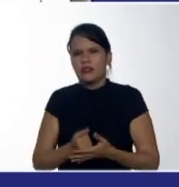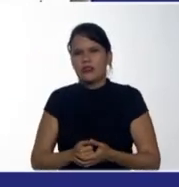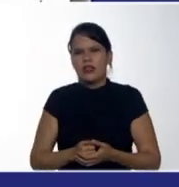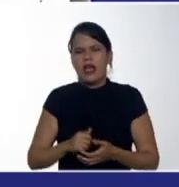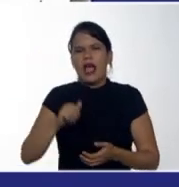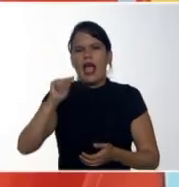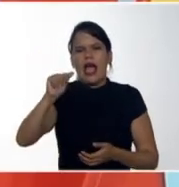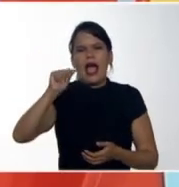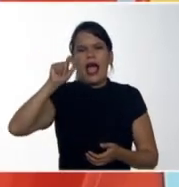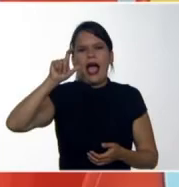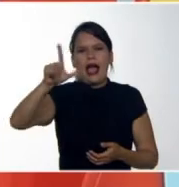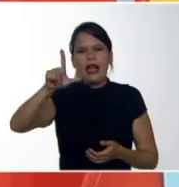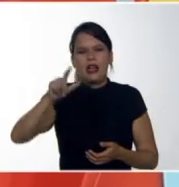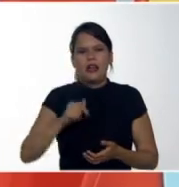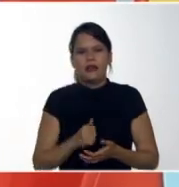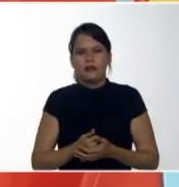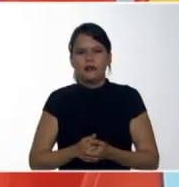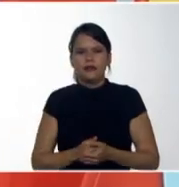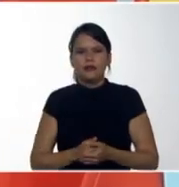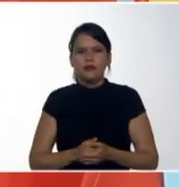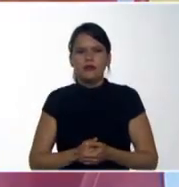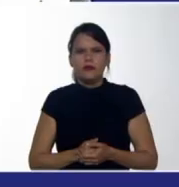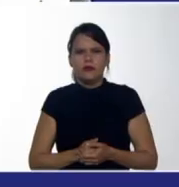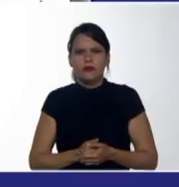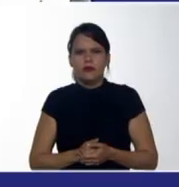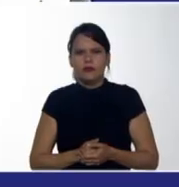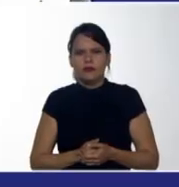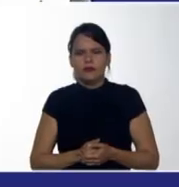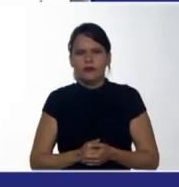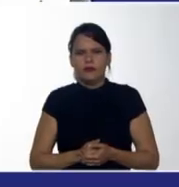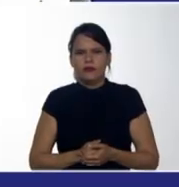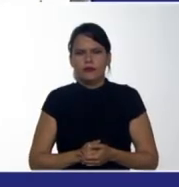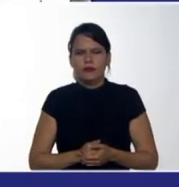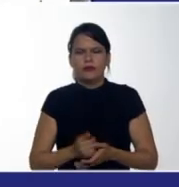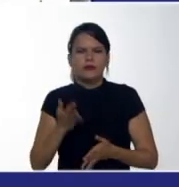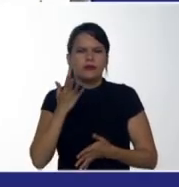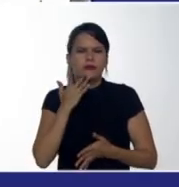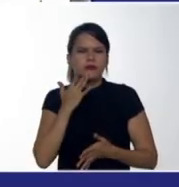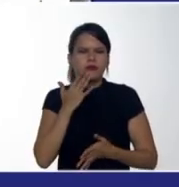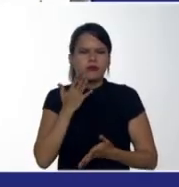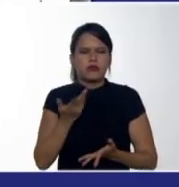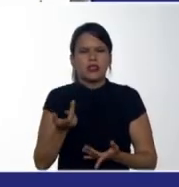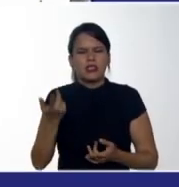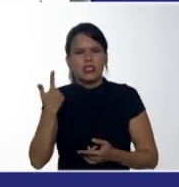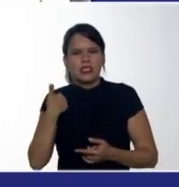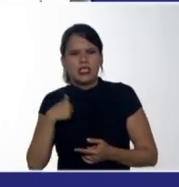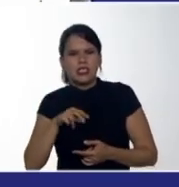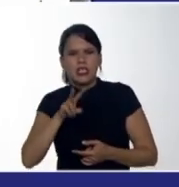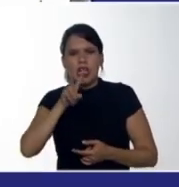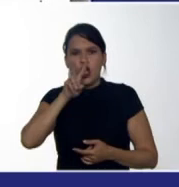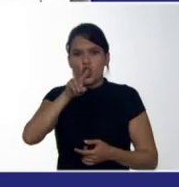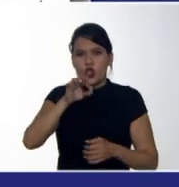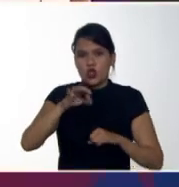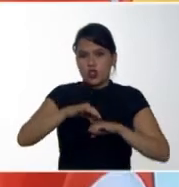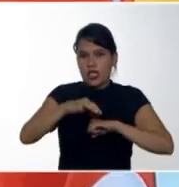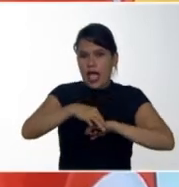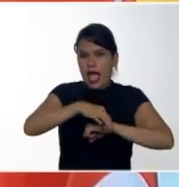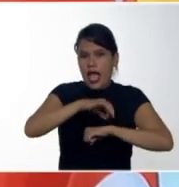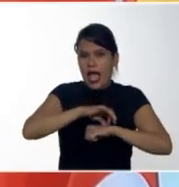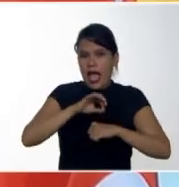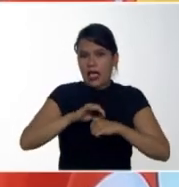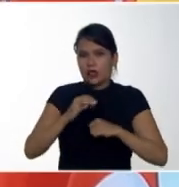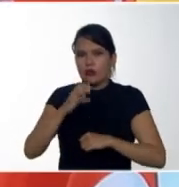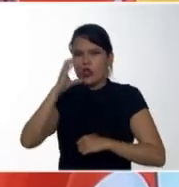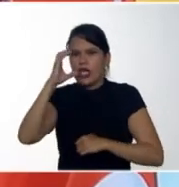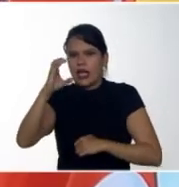al. Aquí tenemos la terminación al. Por ejemplo, si tiene 2 átomos de carbono, se